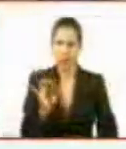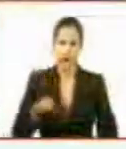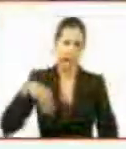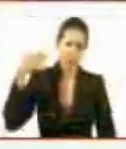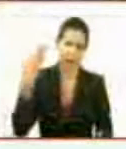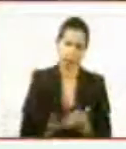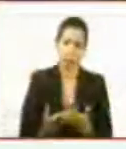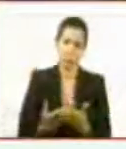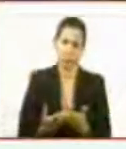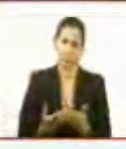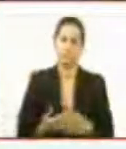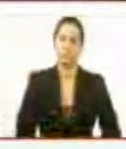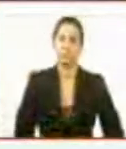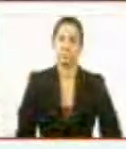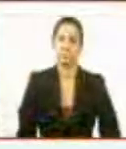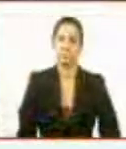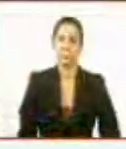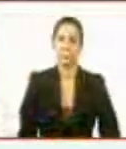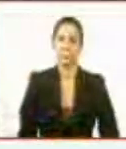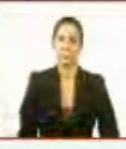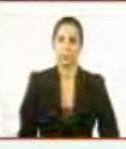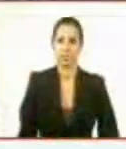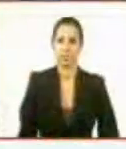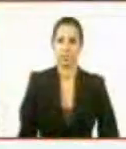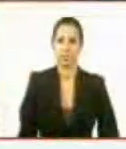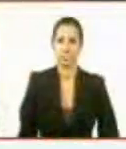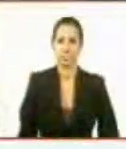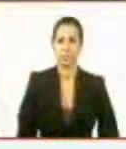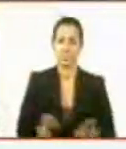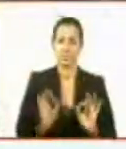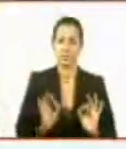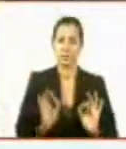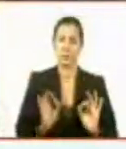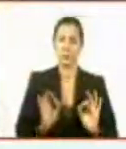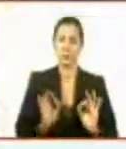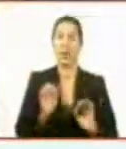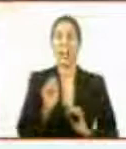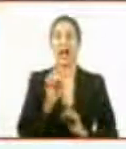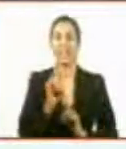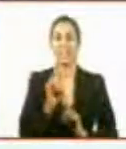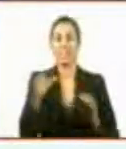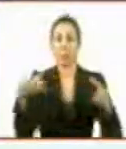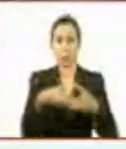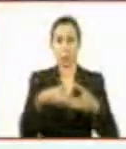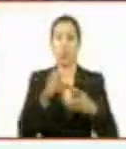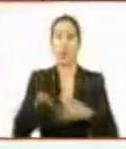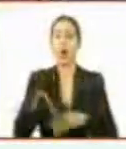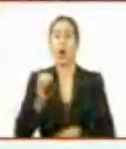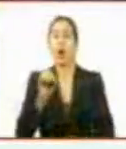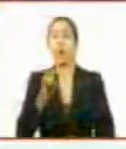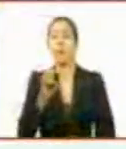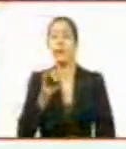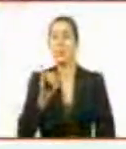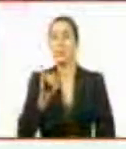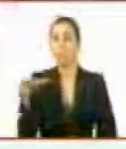atrás, ¿eh?, y sobre todo adecos y copellanos y derivados que gobernaron el país, el